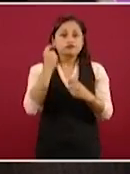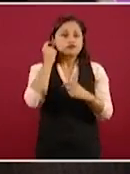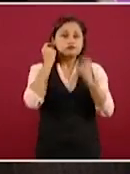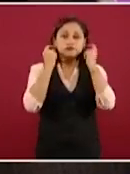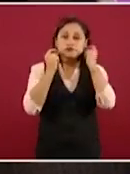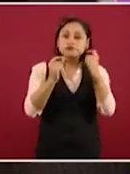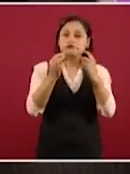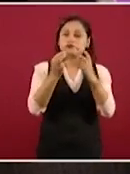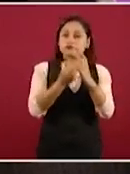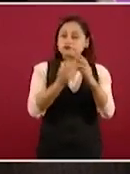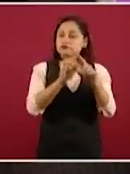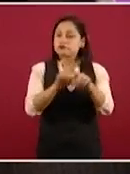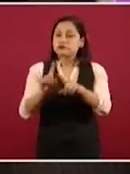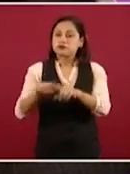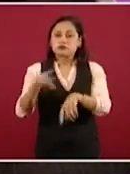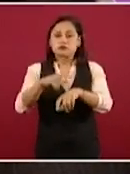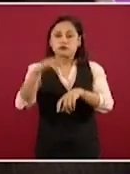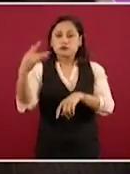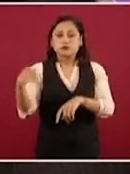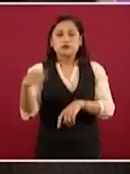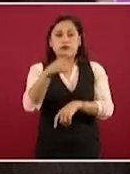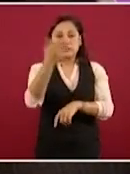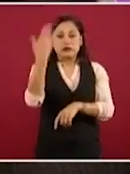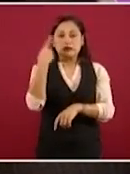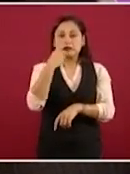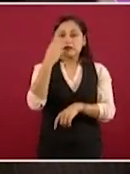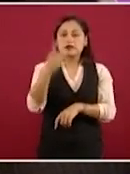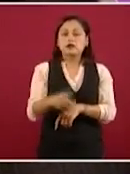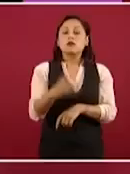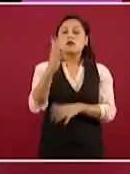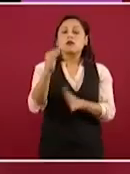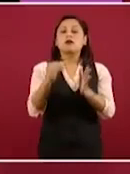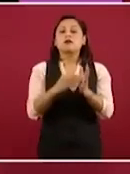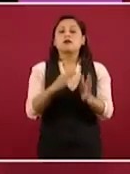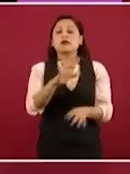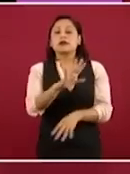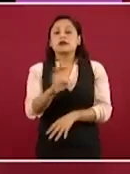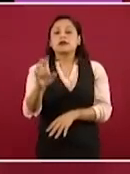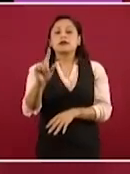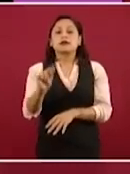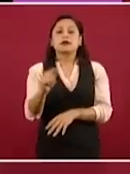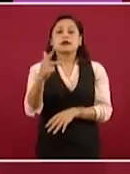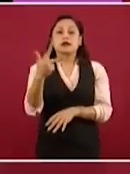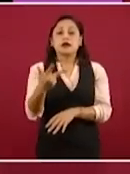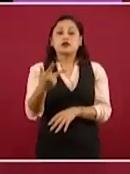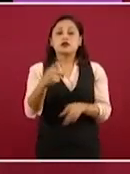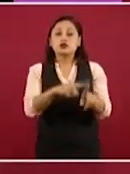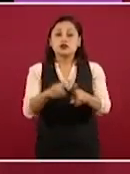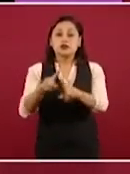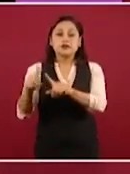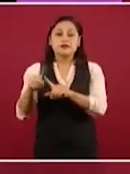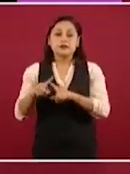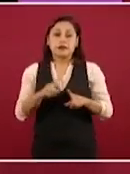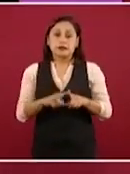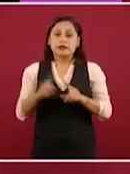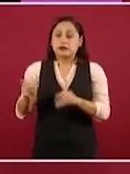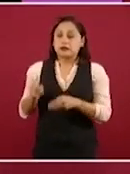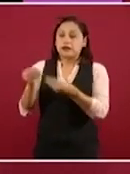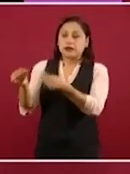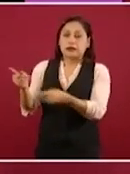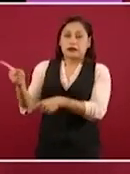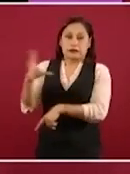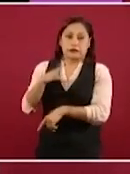comentó, hay una transferencia de alrededor de 4,578 joyas de la Fiscalía General de la República al Instituto para devolverle al pueblo lo